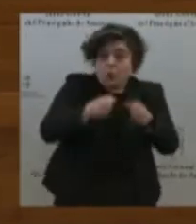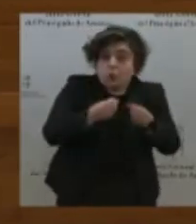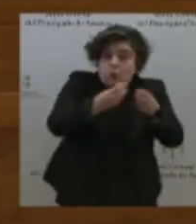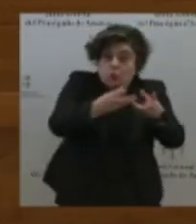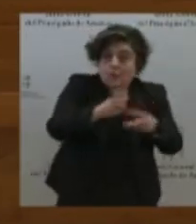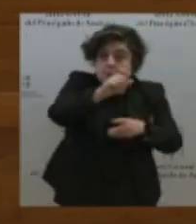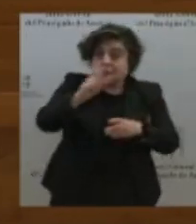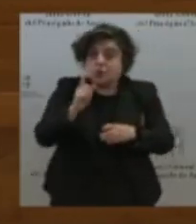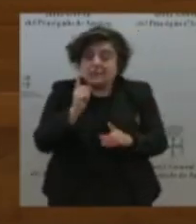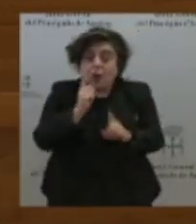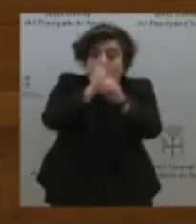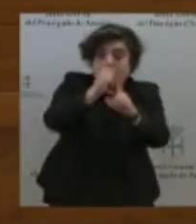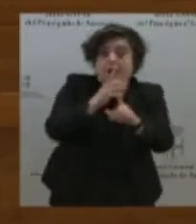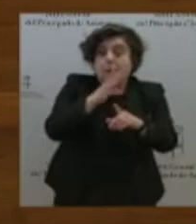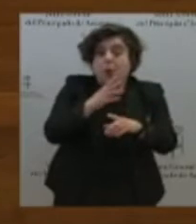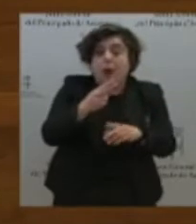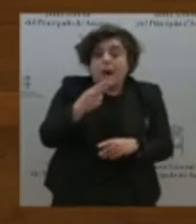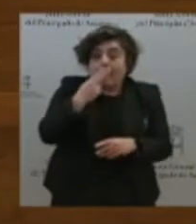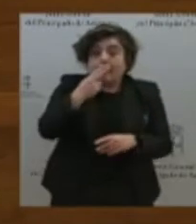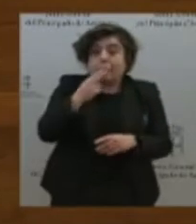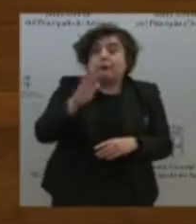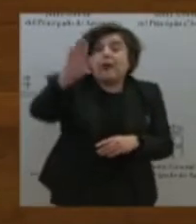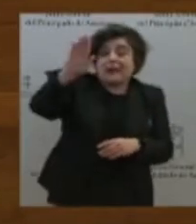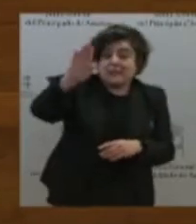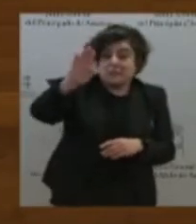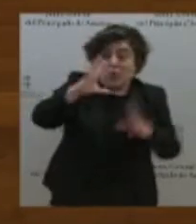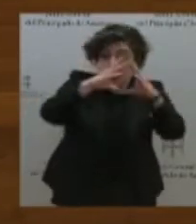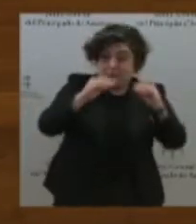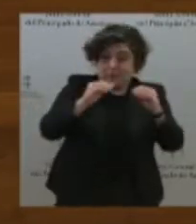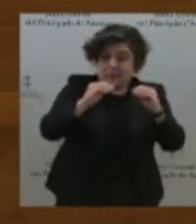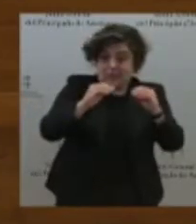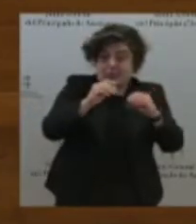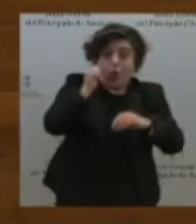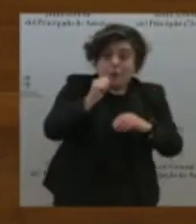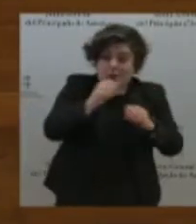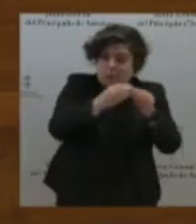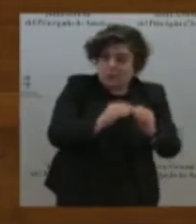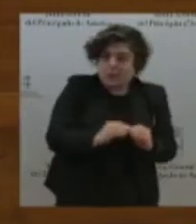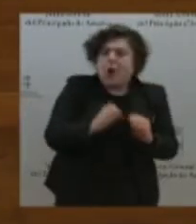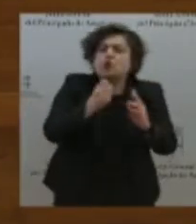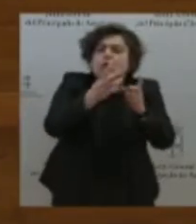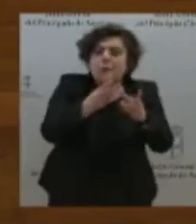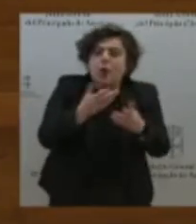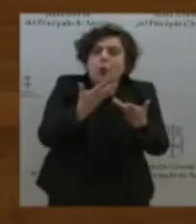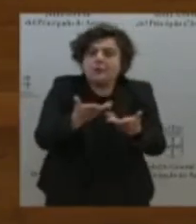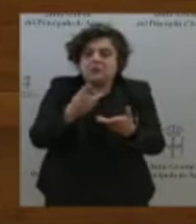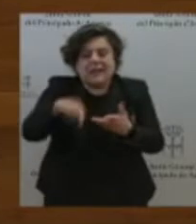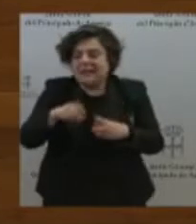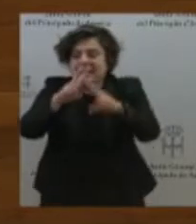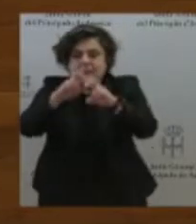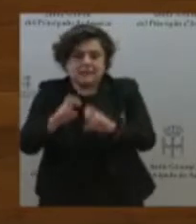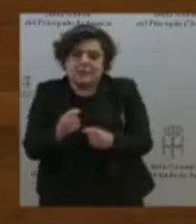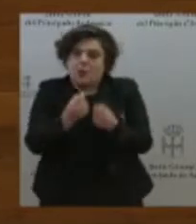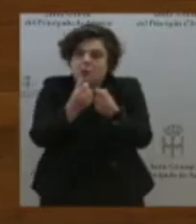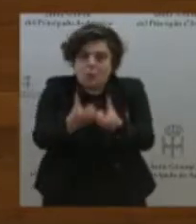y carente prácticamente de difusión pública, no se han realizado apenas investigaciones. Llamativa resulta